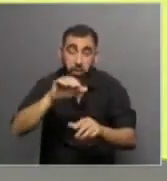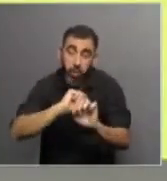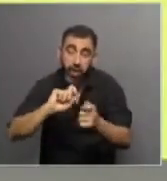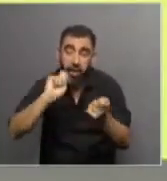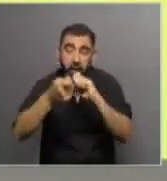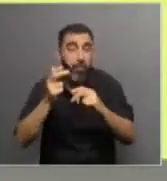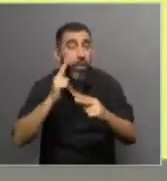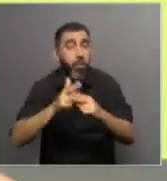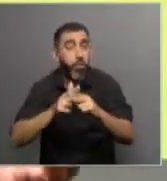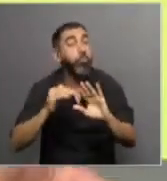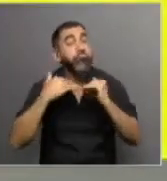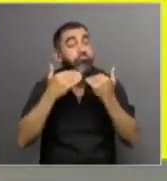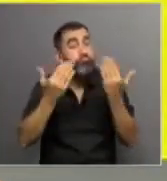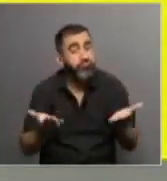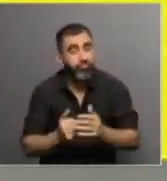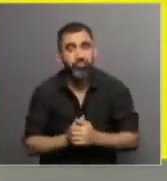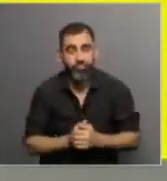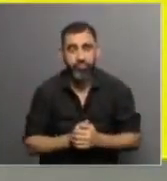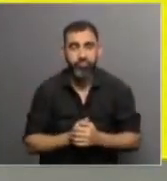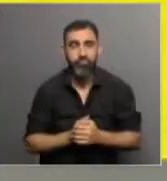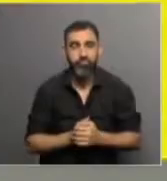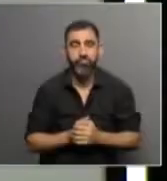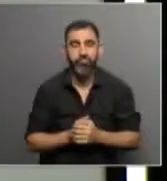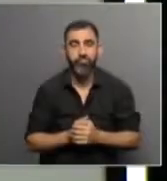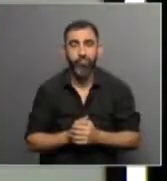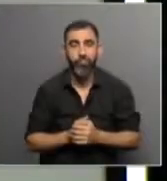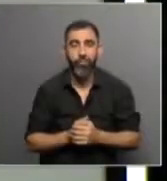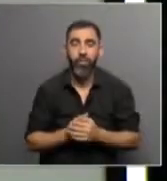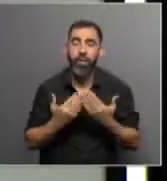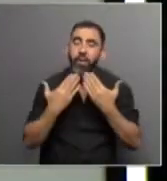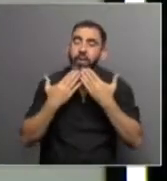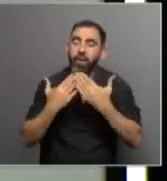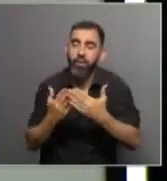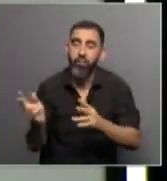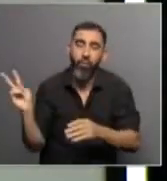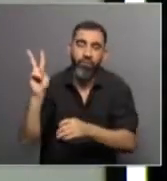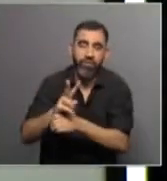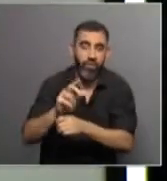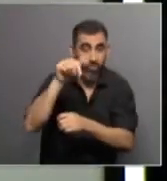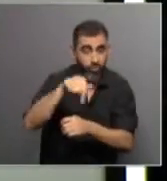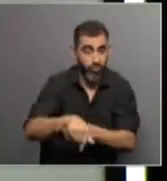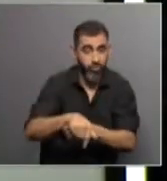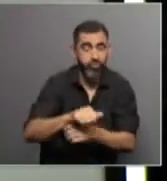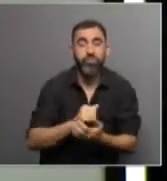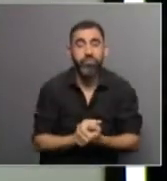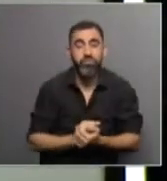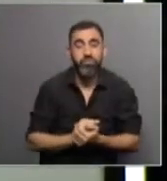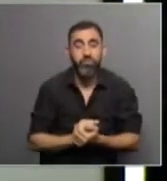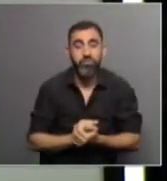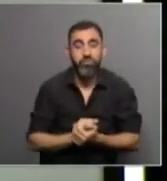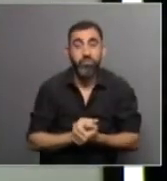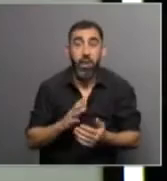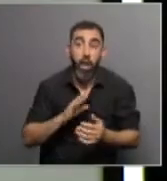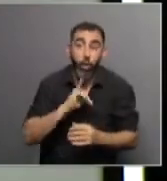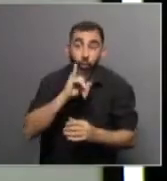nombre. Exactamente, tienen otro significado. Exactamente. Rosana Mucio, muchísimas gracias por acompañarnos en Sobre Ciencia y bueno, cuando